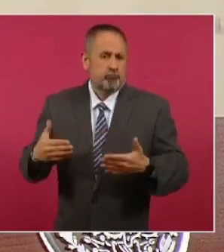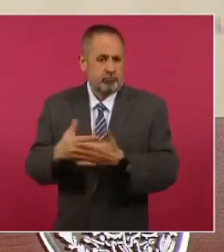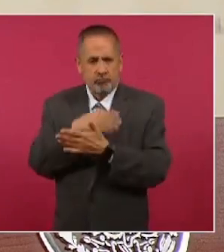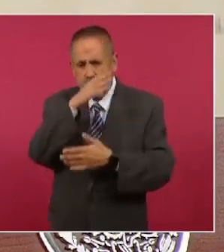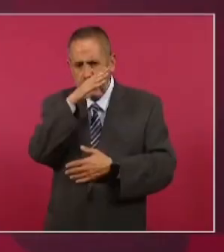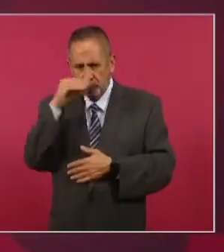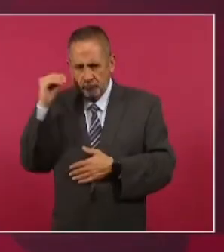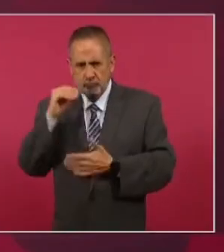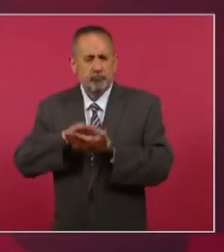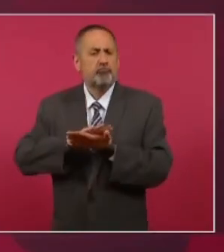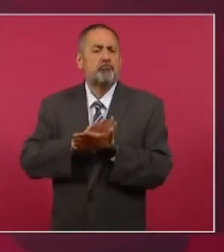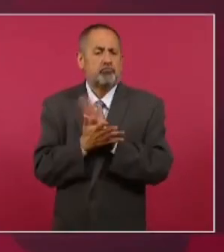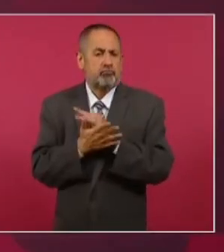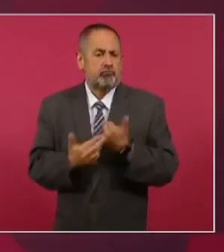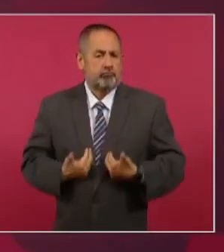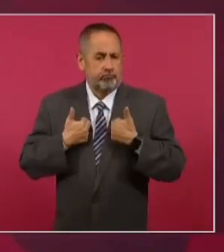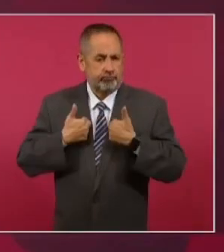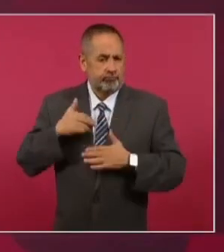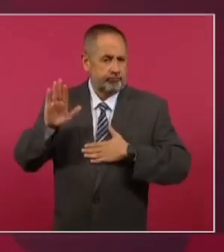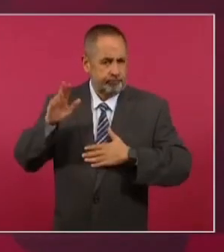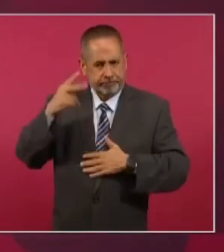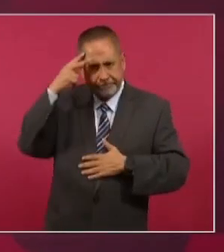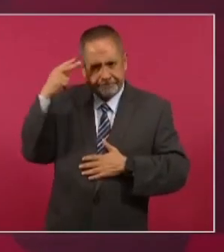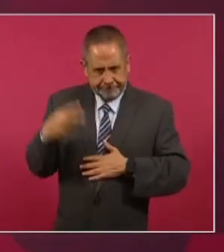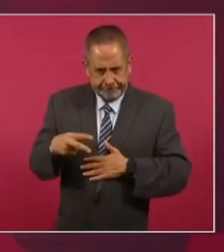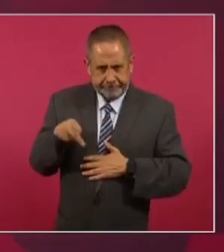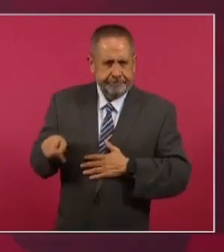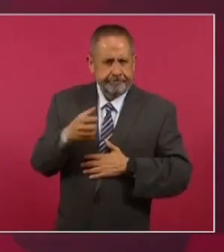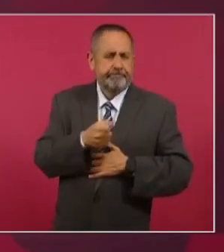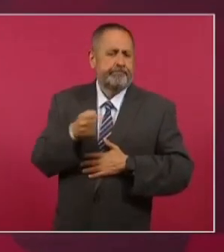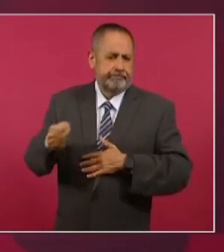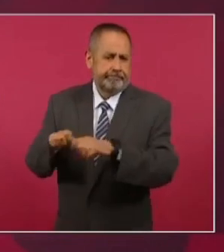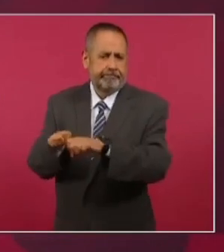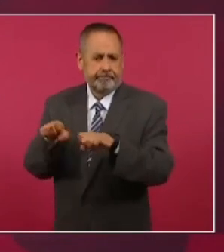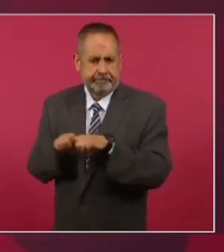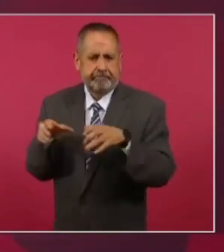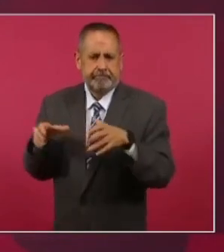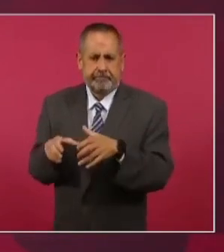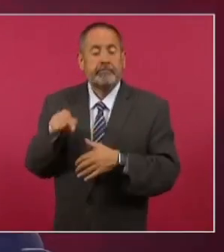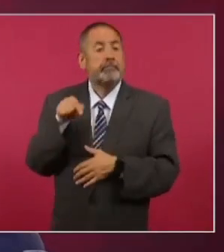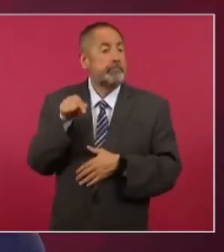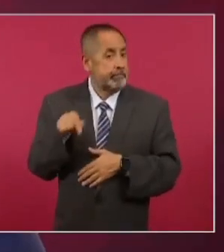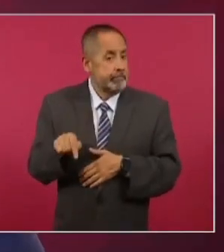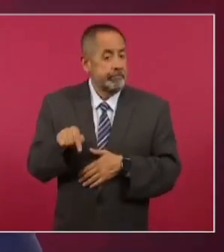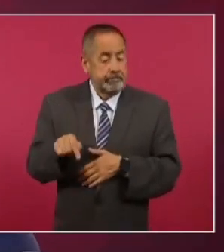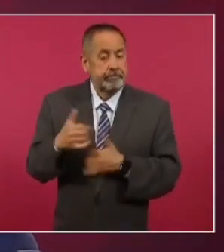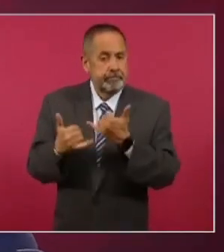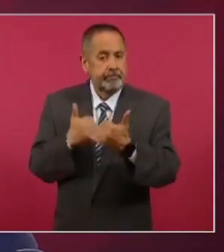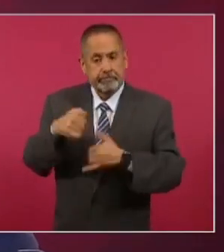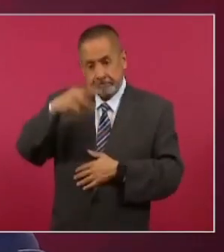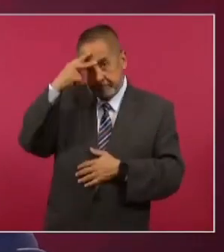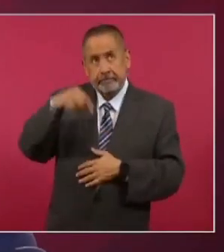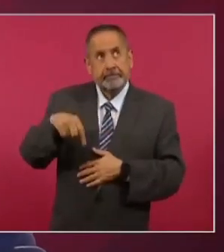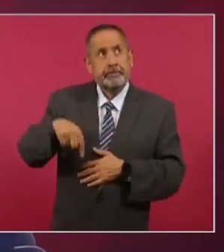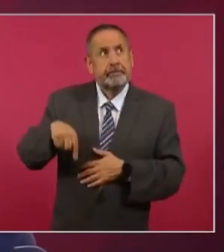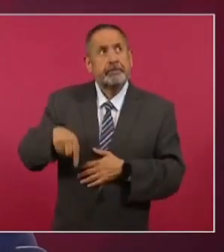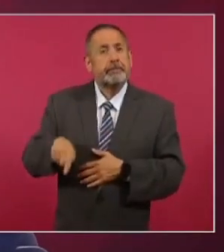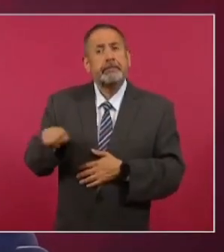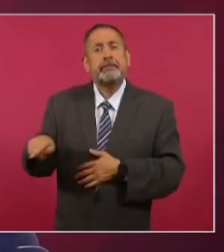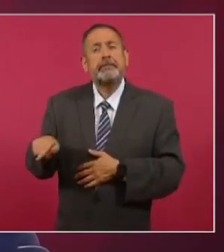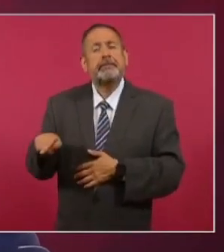nacionalizado mexicano él estuvo en México jugó en